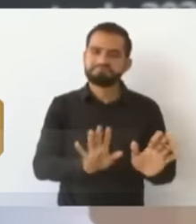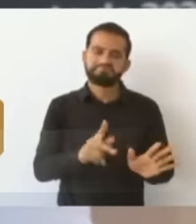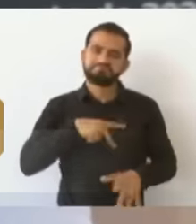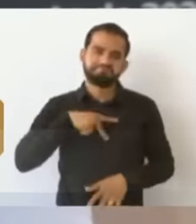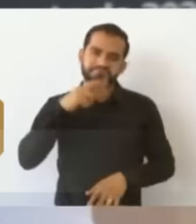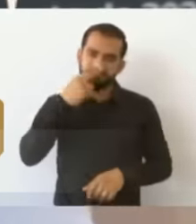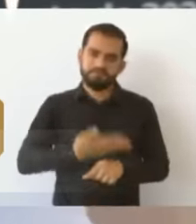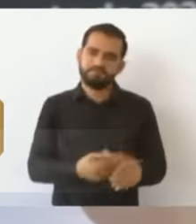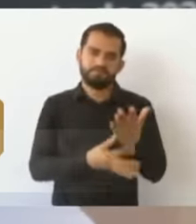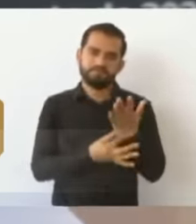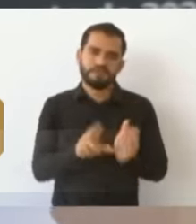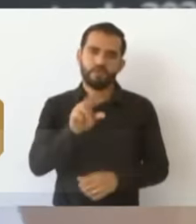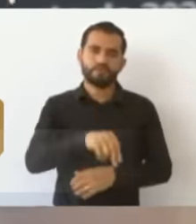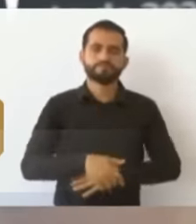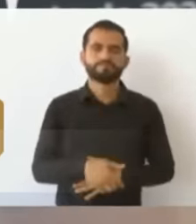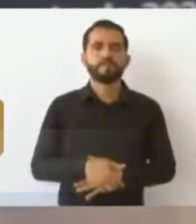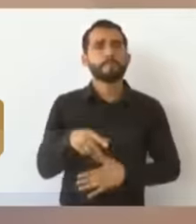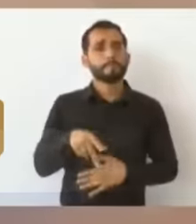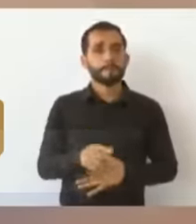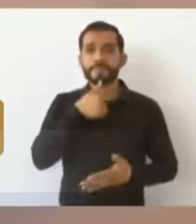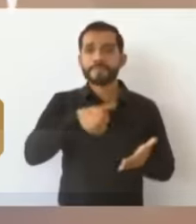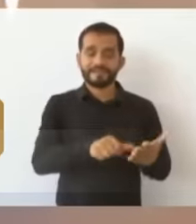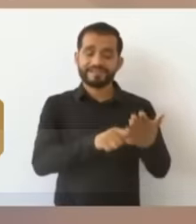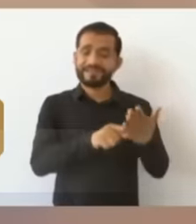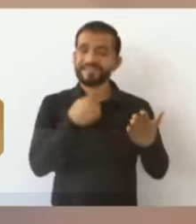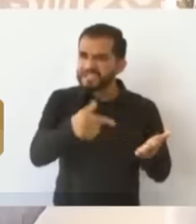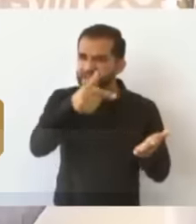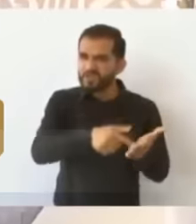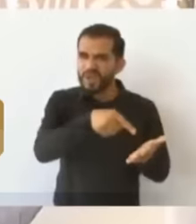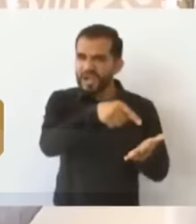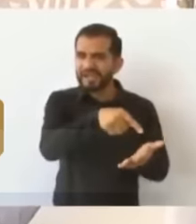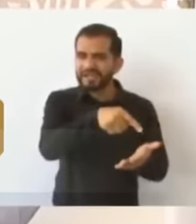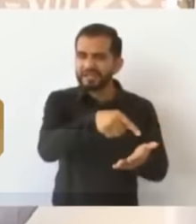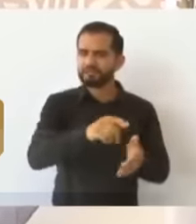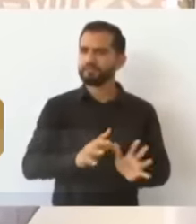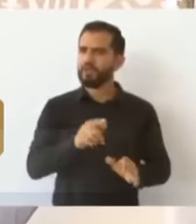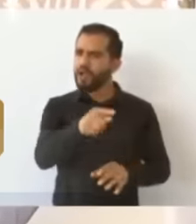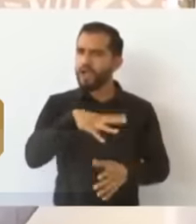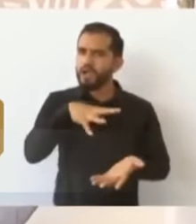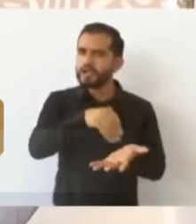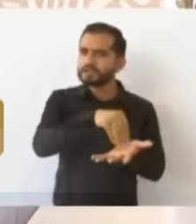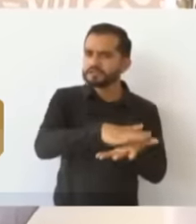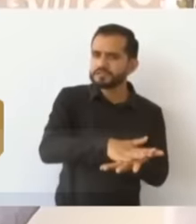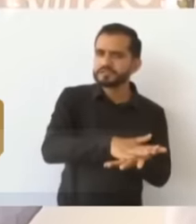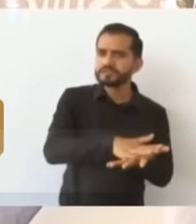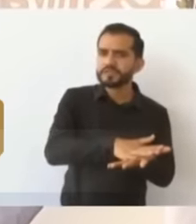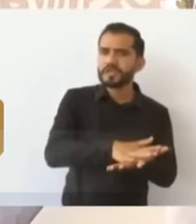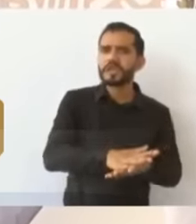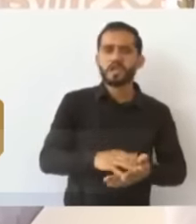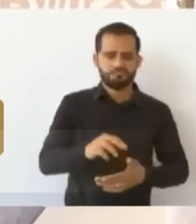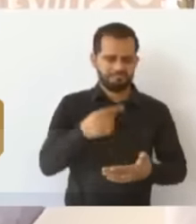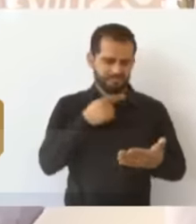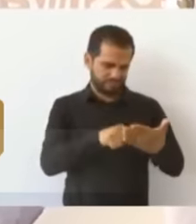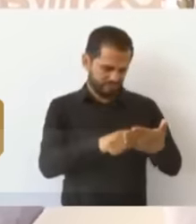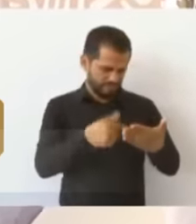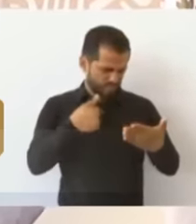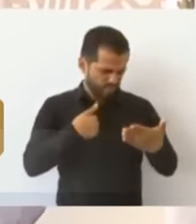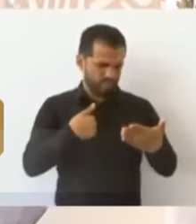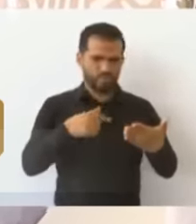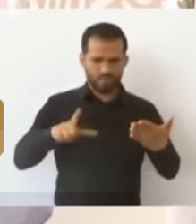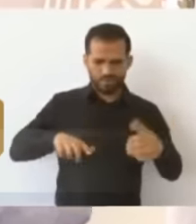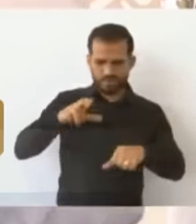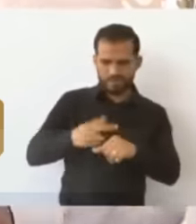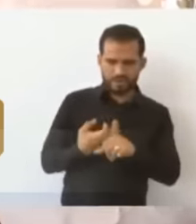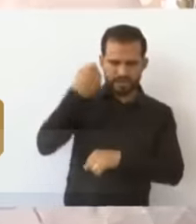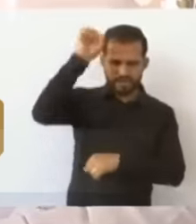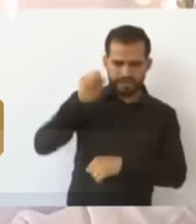función. Pero lo que dice ahí es que a ese evento estaban citados, entre otros, Rubén Rocha Moya, gobernador